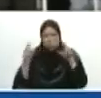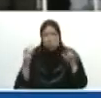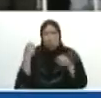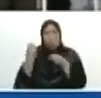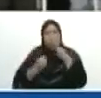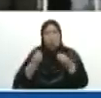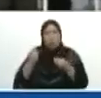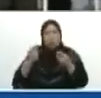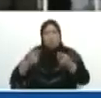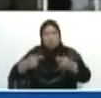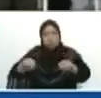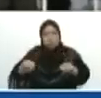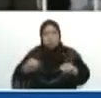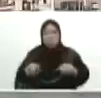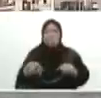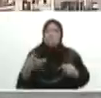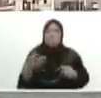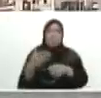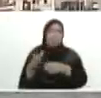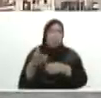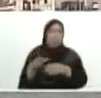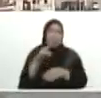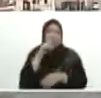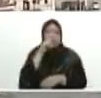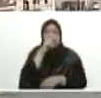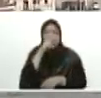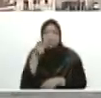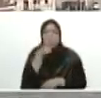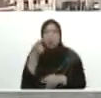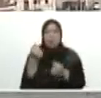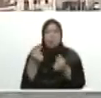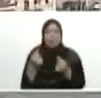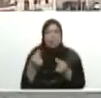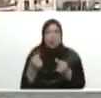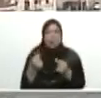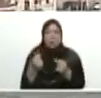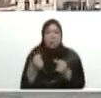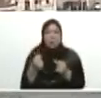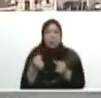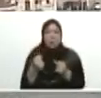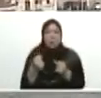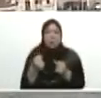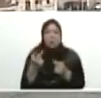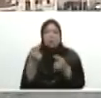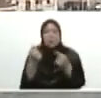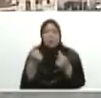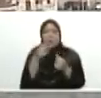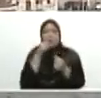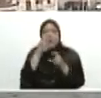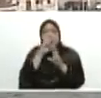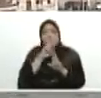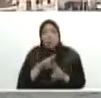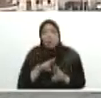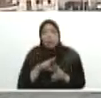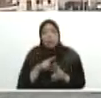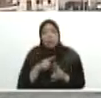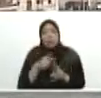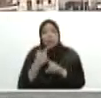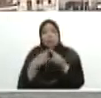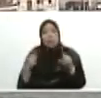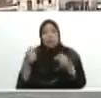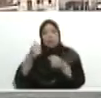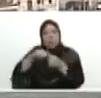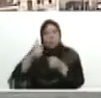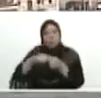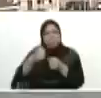pesar de las sanciones de bloqueo pariremos los recursos paribemos la respuesta pero el